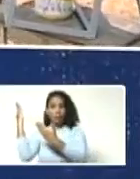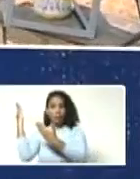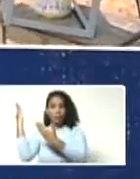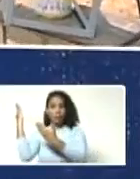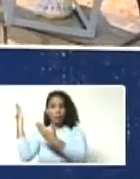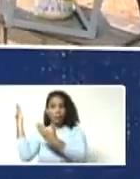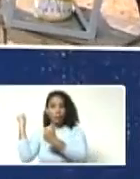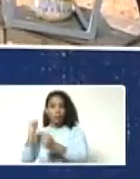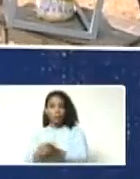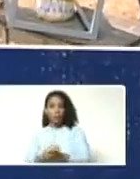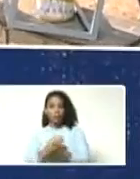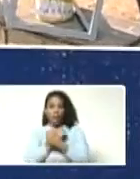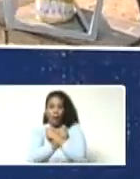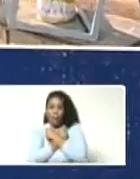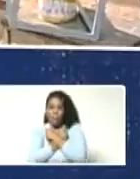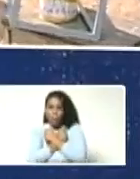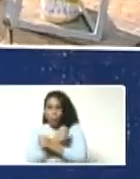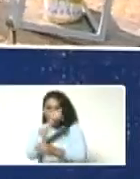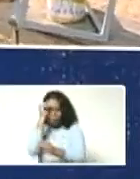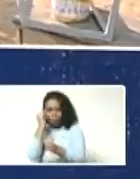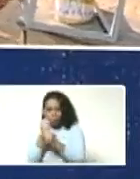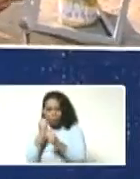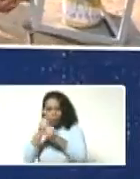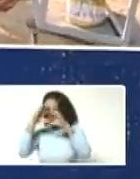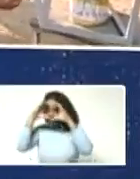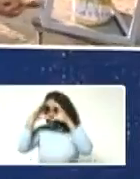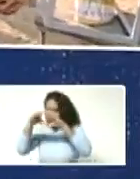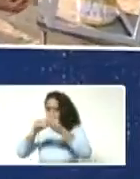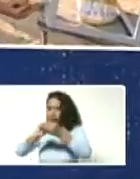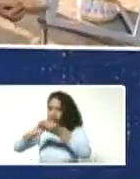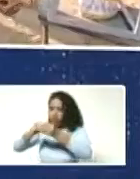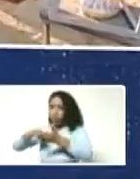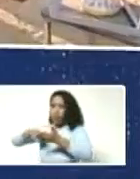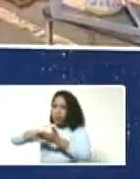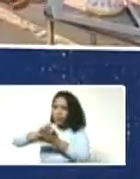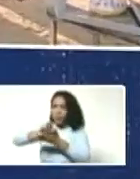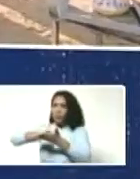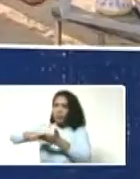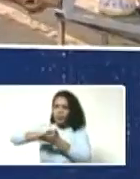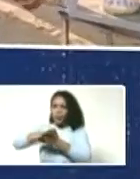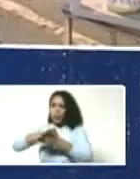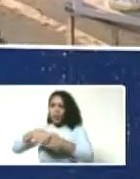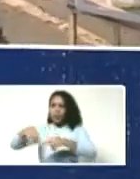con qué amor, con qué dedicación está lijando el